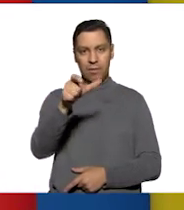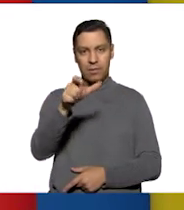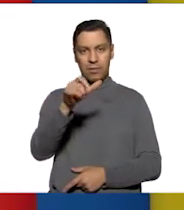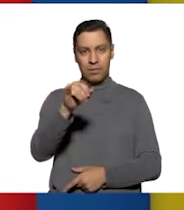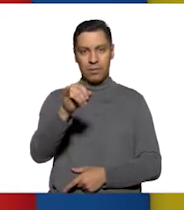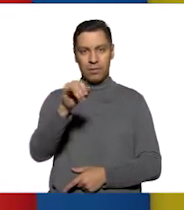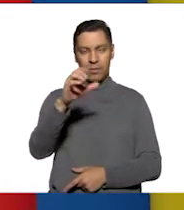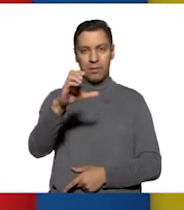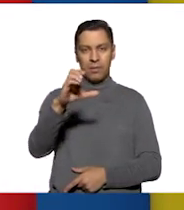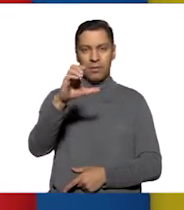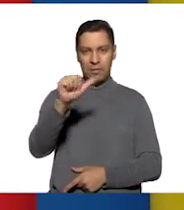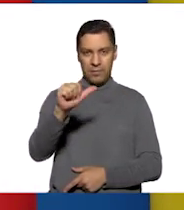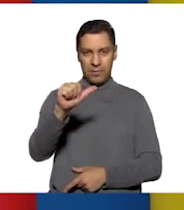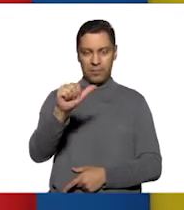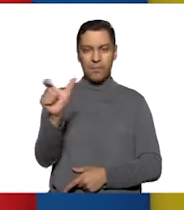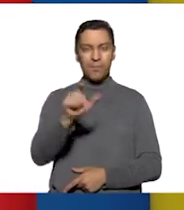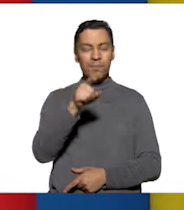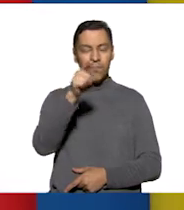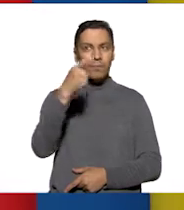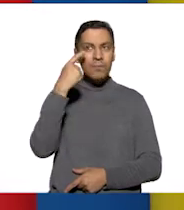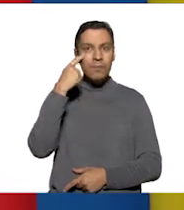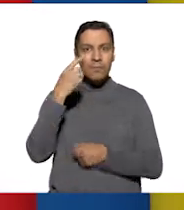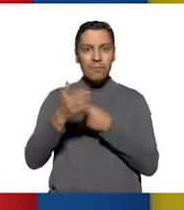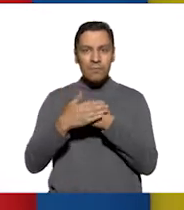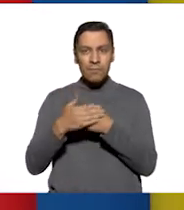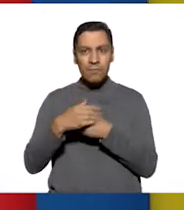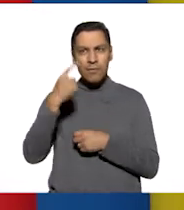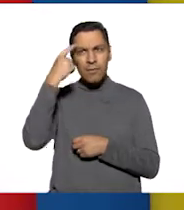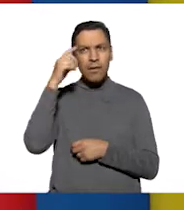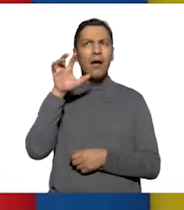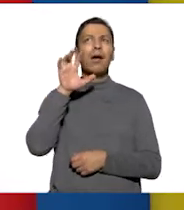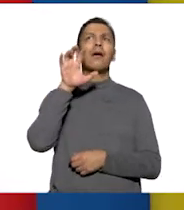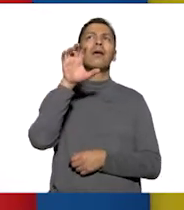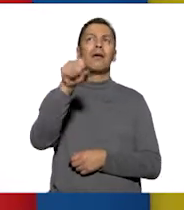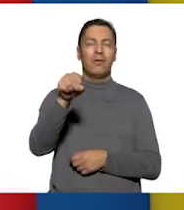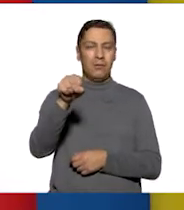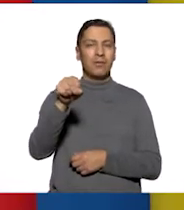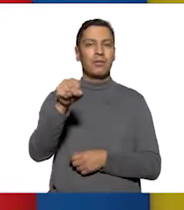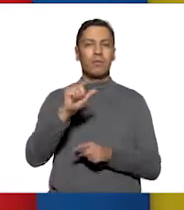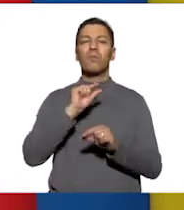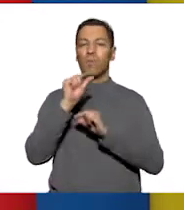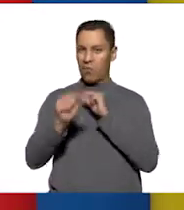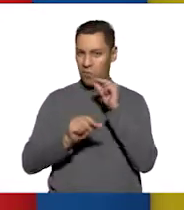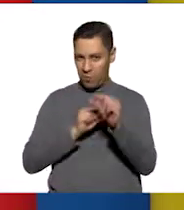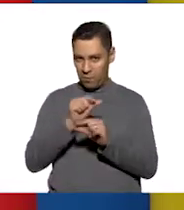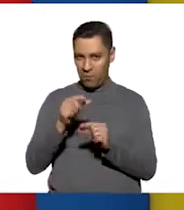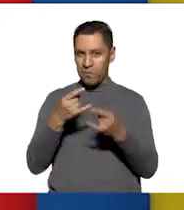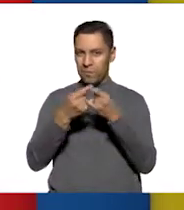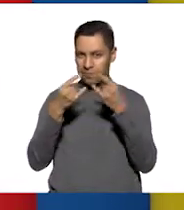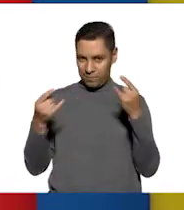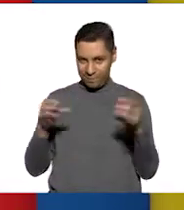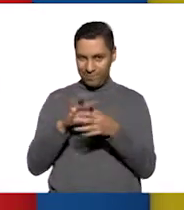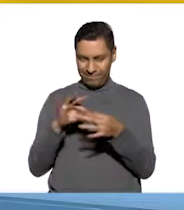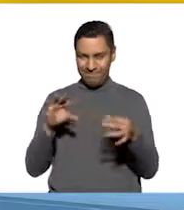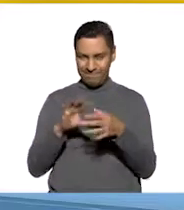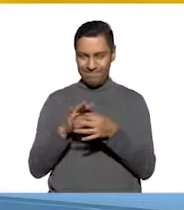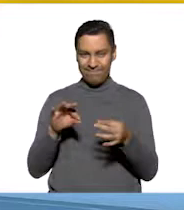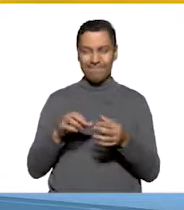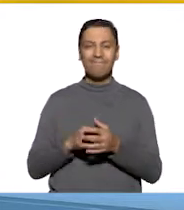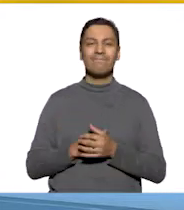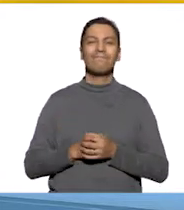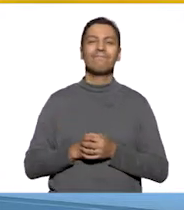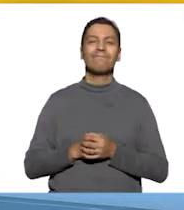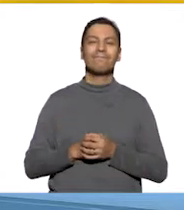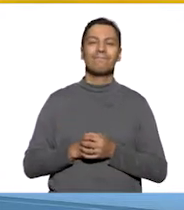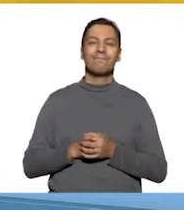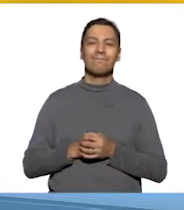estudiemos de manera específica estos temas, vamos a analizar todos estos conceptos para que los puedan comprender mejor. Entonces, ¿qué